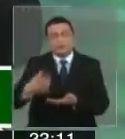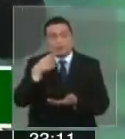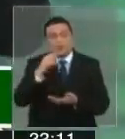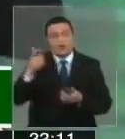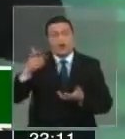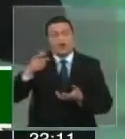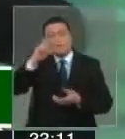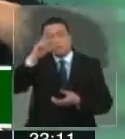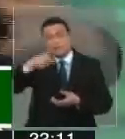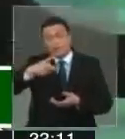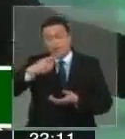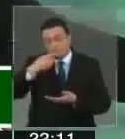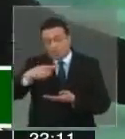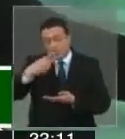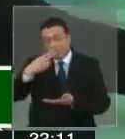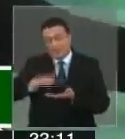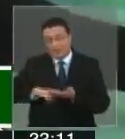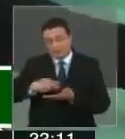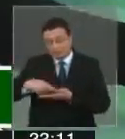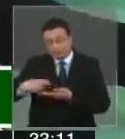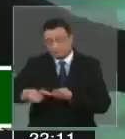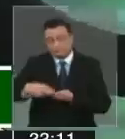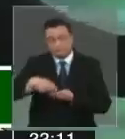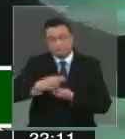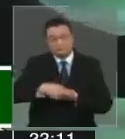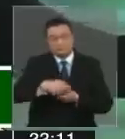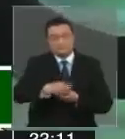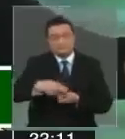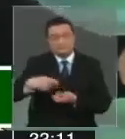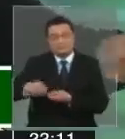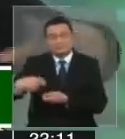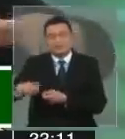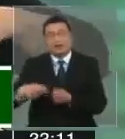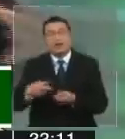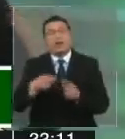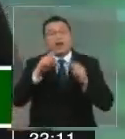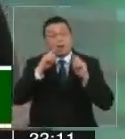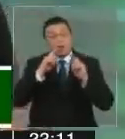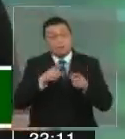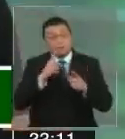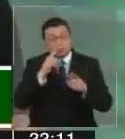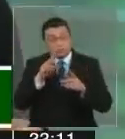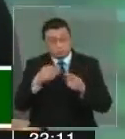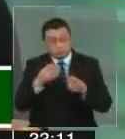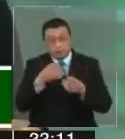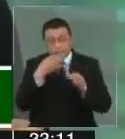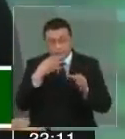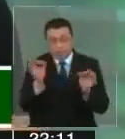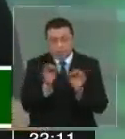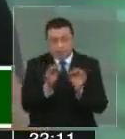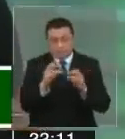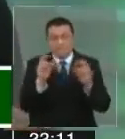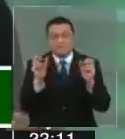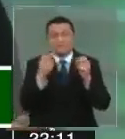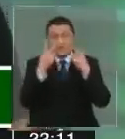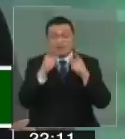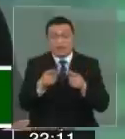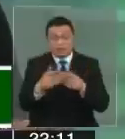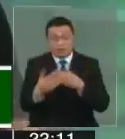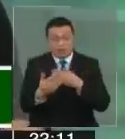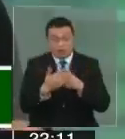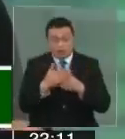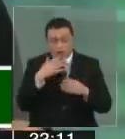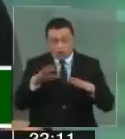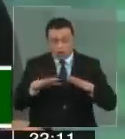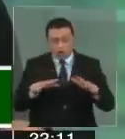Y ella me abre un mundo que yo quedé como, primero me habla de mi vida, de cosas tan